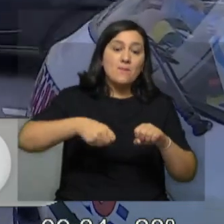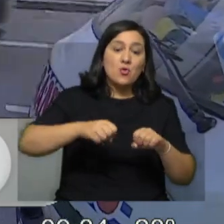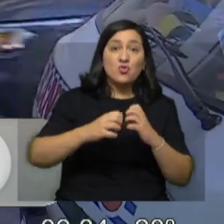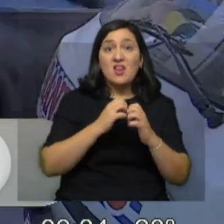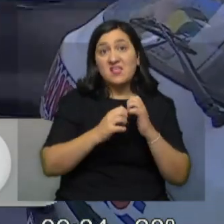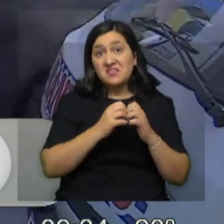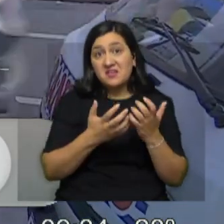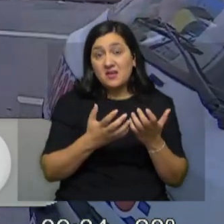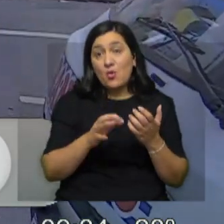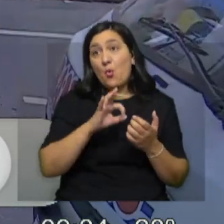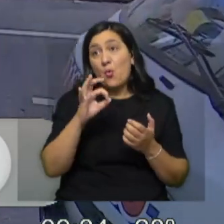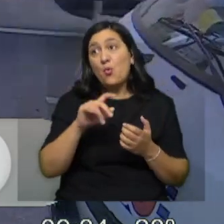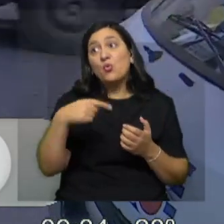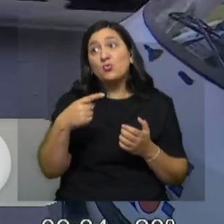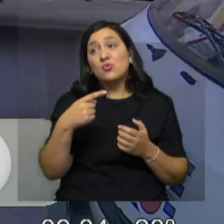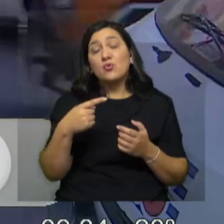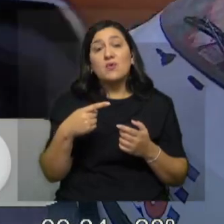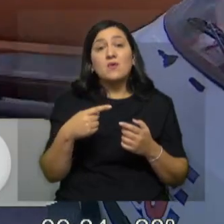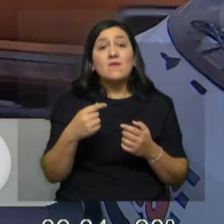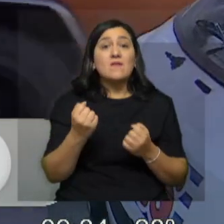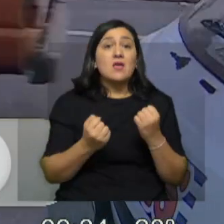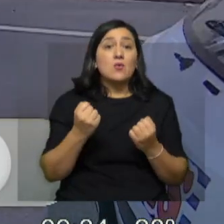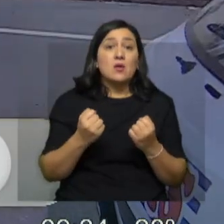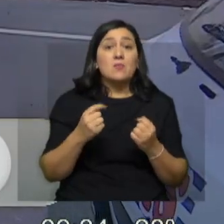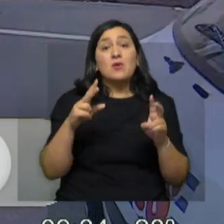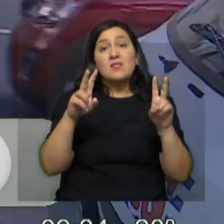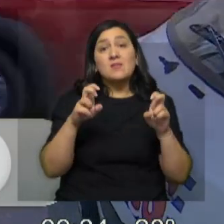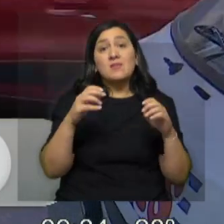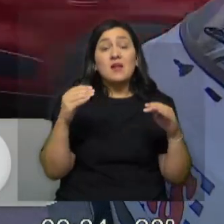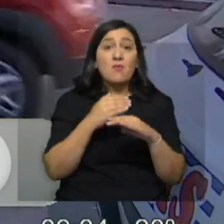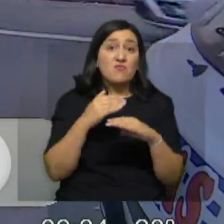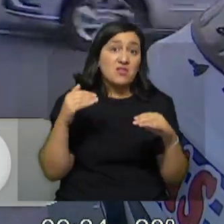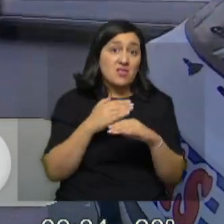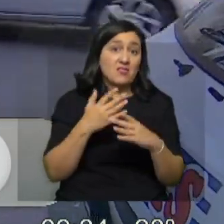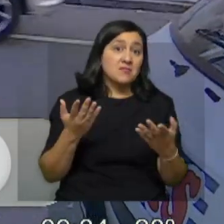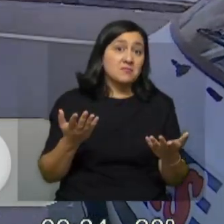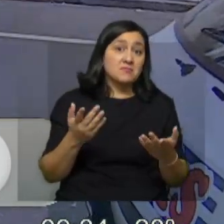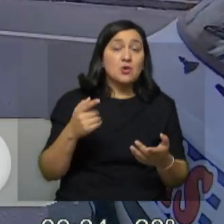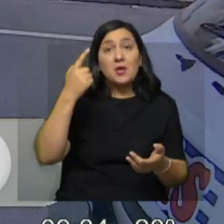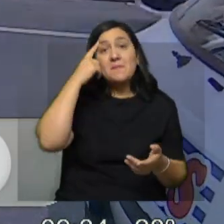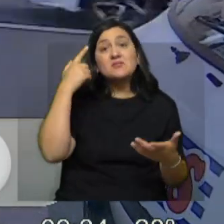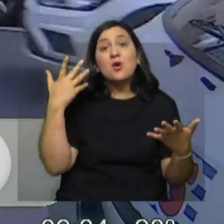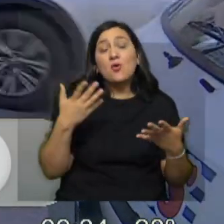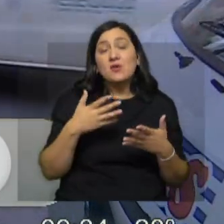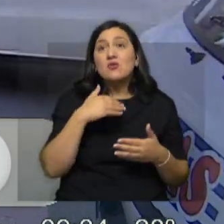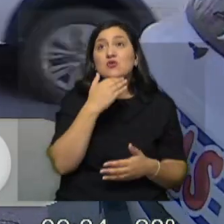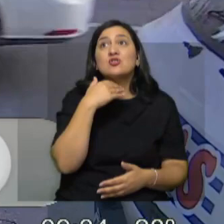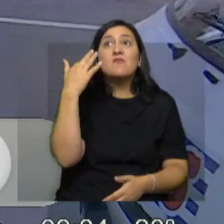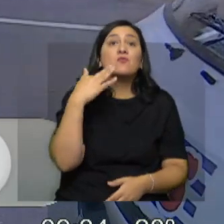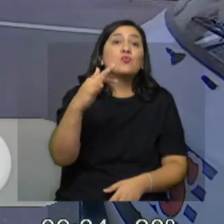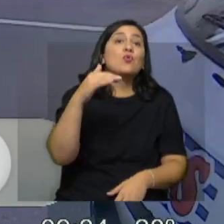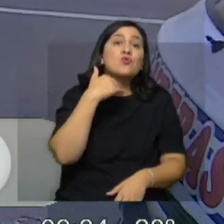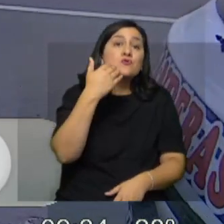otro tipo de vehículo, que tener una casa propia por el tema de la movilidad, ¿no? Entonces, es lo que pienso ahora, no sé, en un futuro,